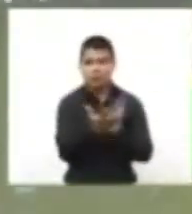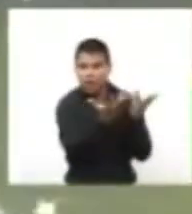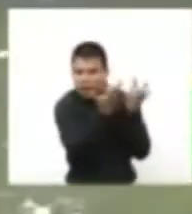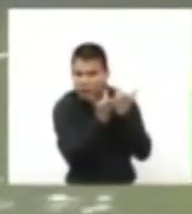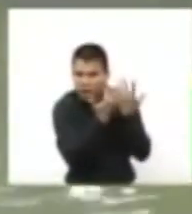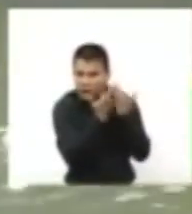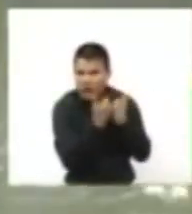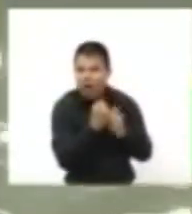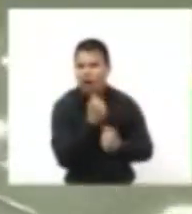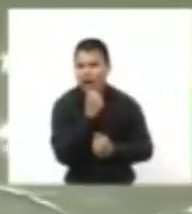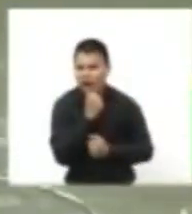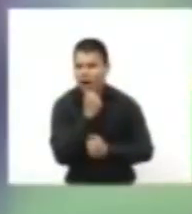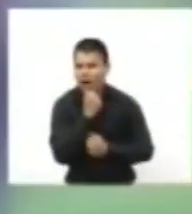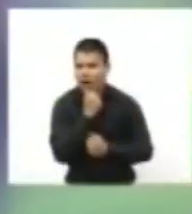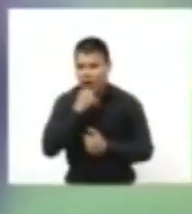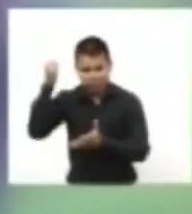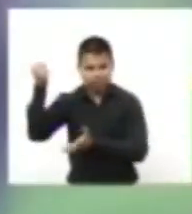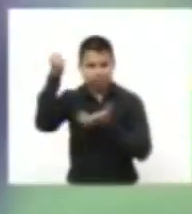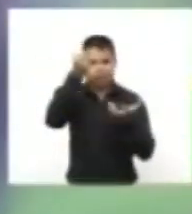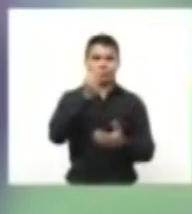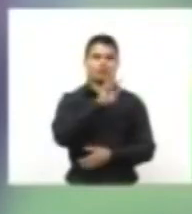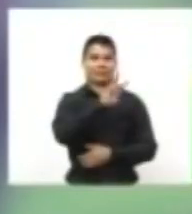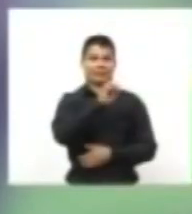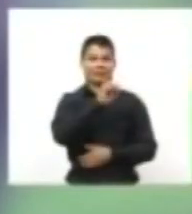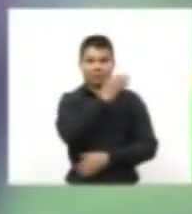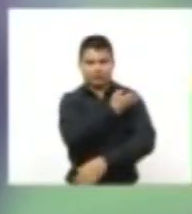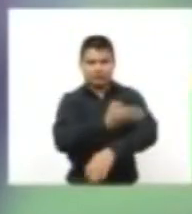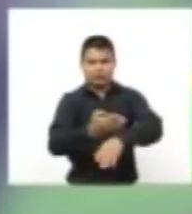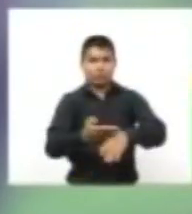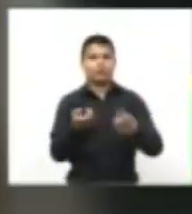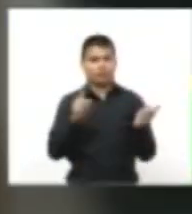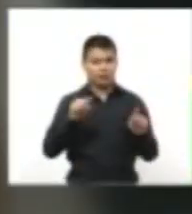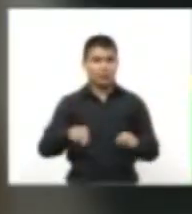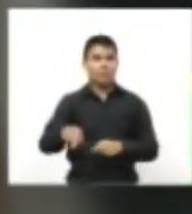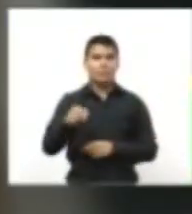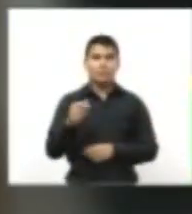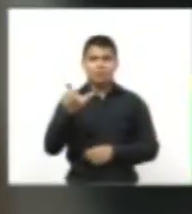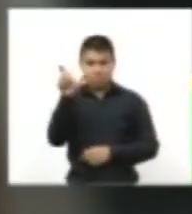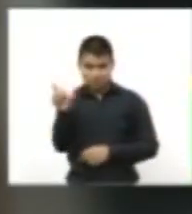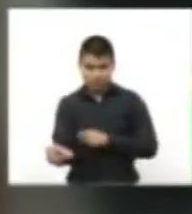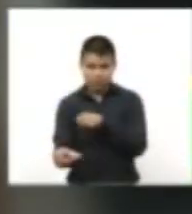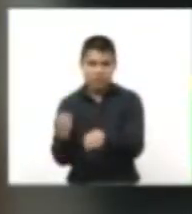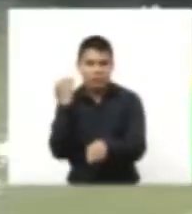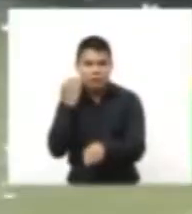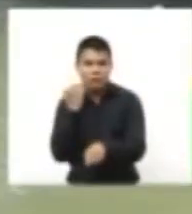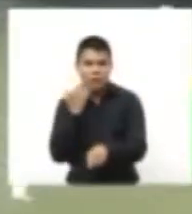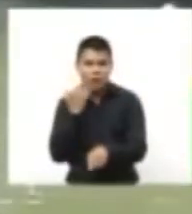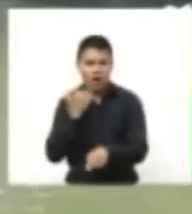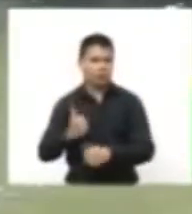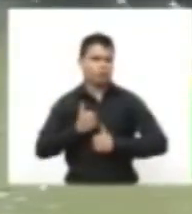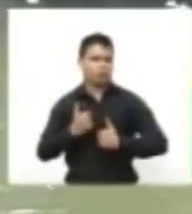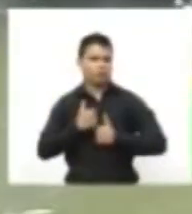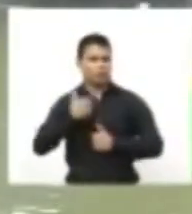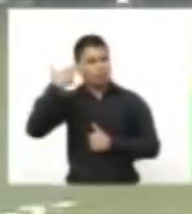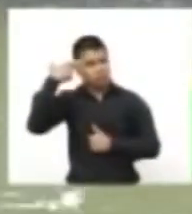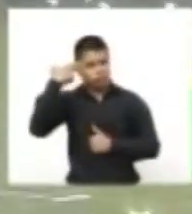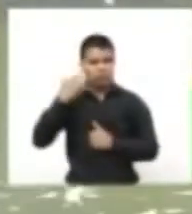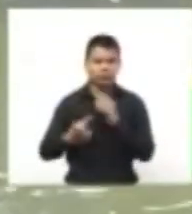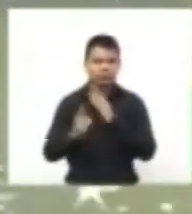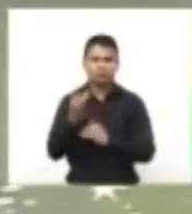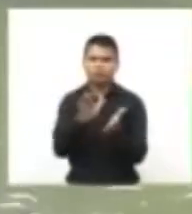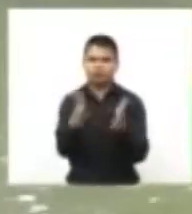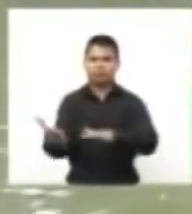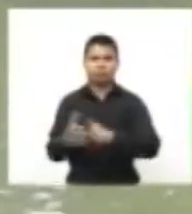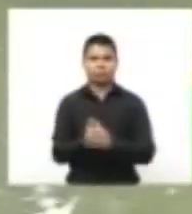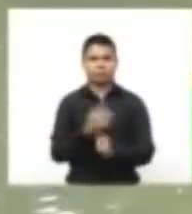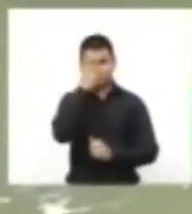dar información sobre este homicidio. Y por último, se conoció el suicidio de una patrullera de la policía en el municipio del Piñón. En Santa Marta, Junior